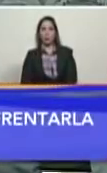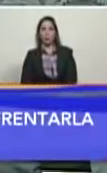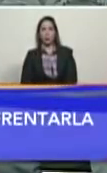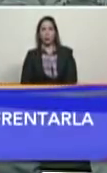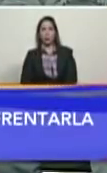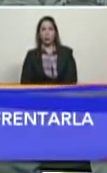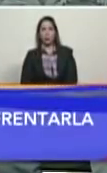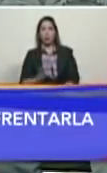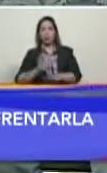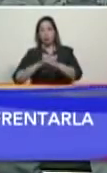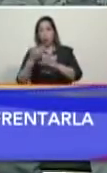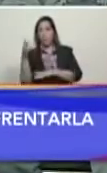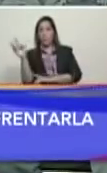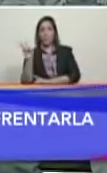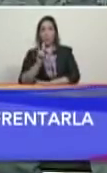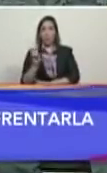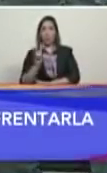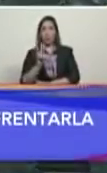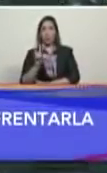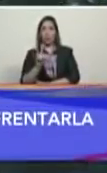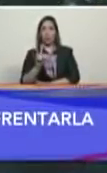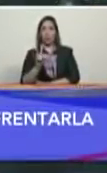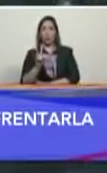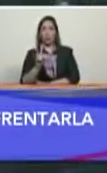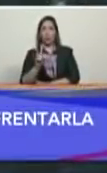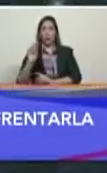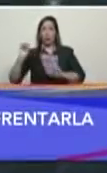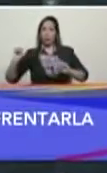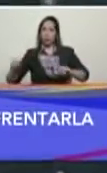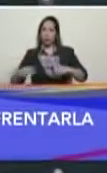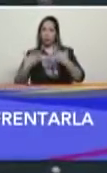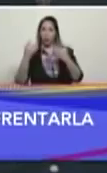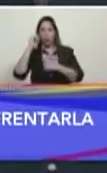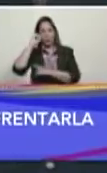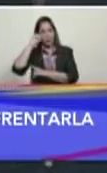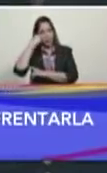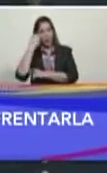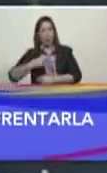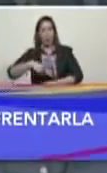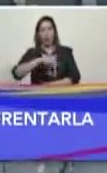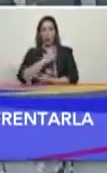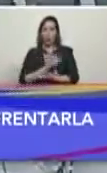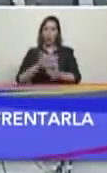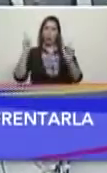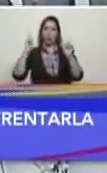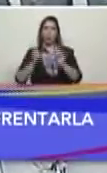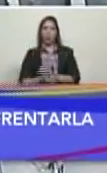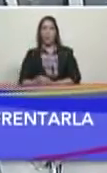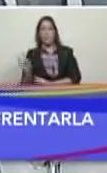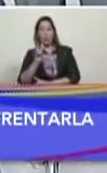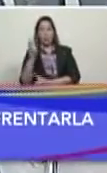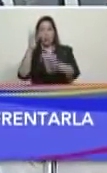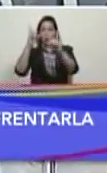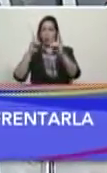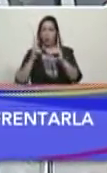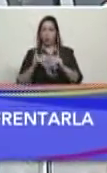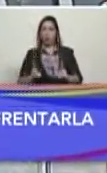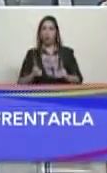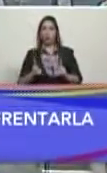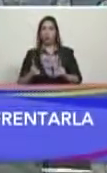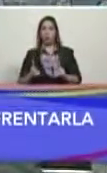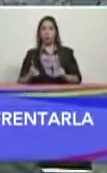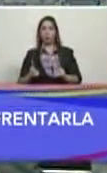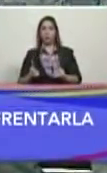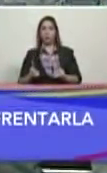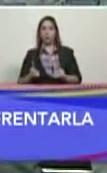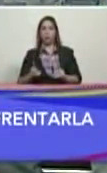porque Venezuela, recogiendo la gloria de nuestros libertadores, Venezuela ha decidido luchar por ser